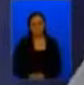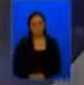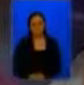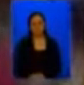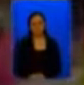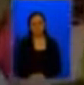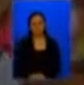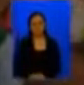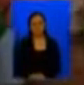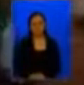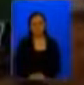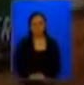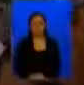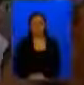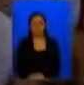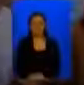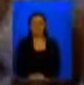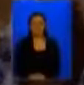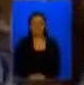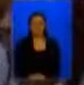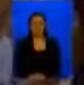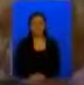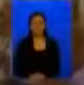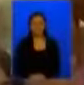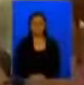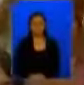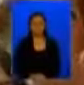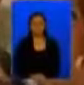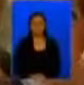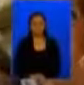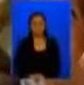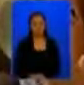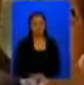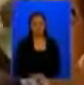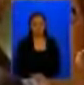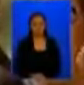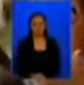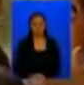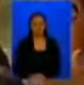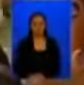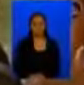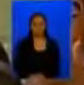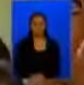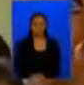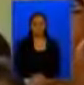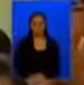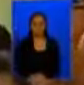tenemos presidente, tenemos a Rafael. Ya tenemos presidente, tenemos a Rafael.